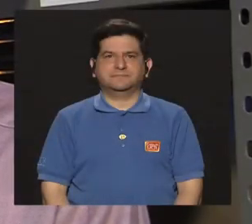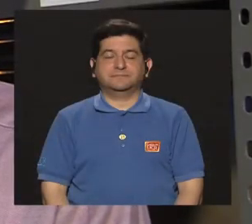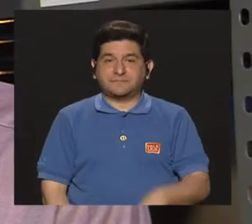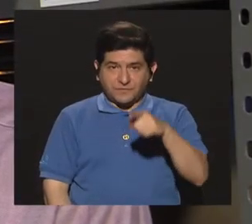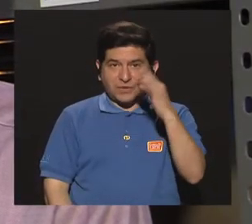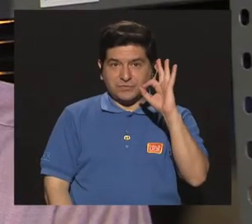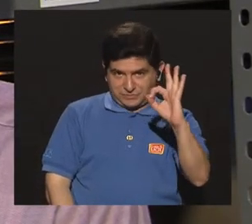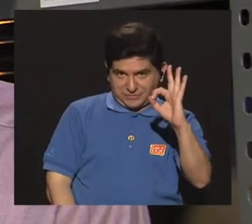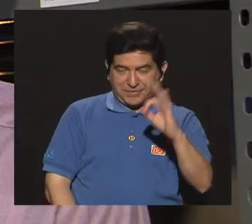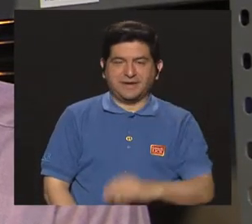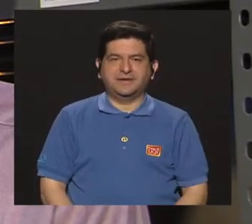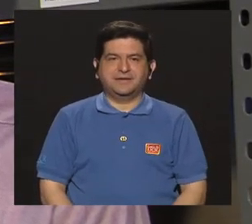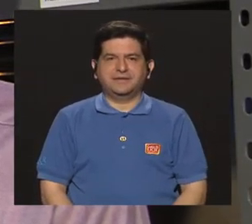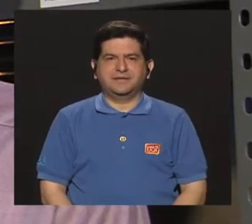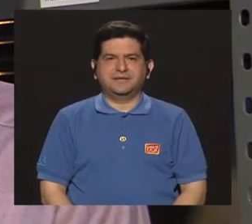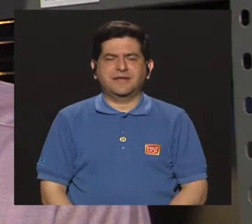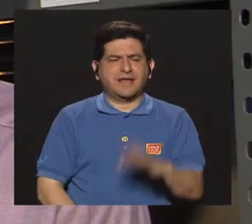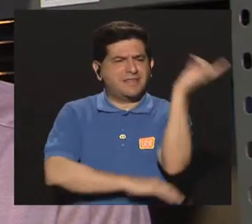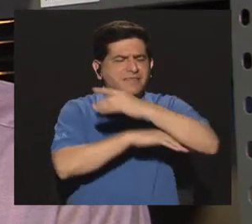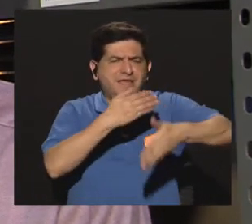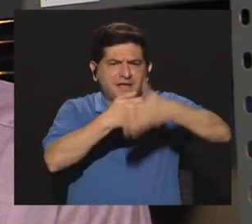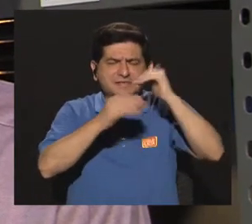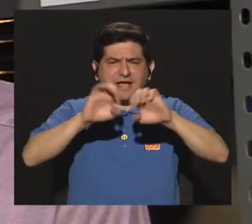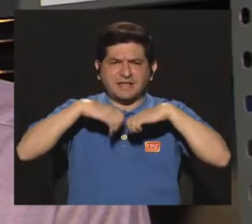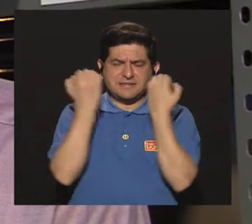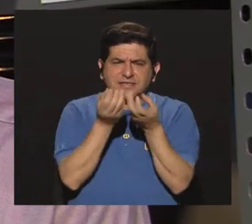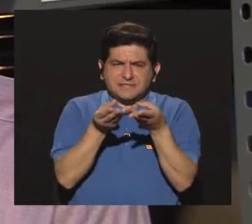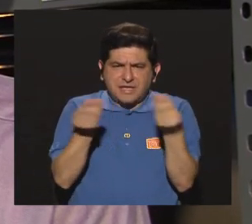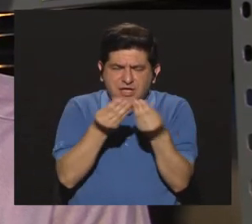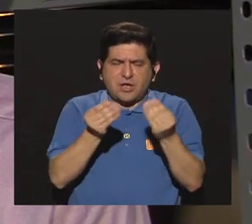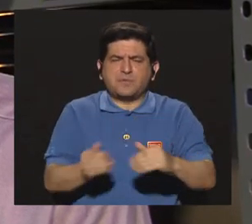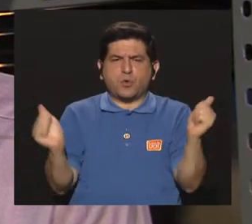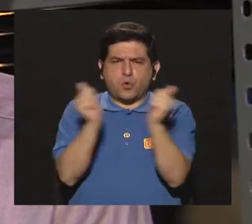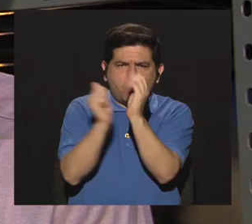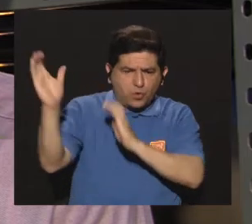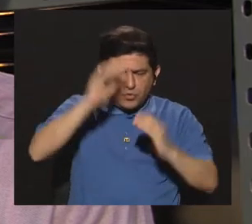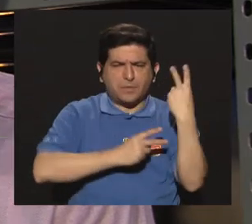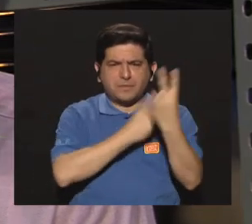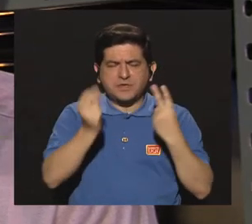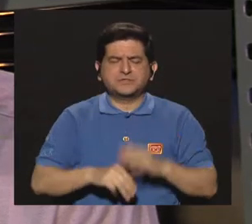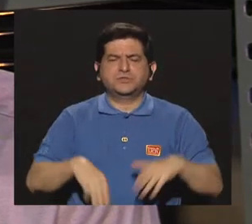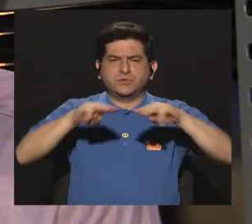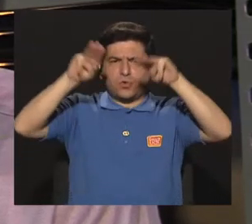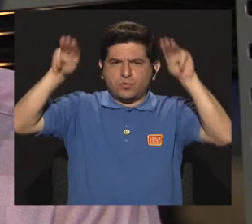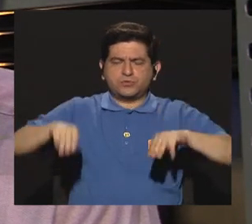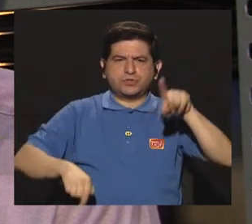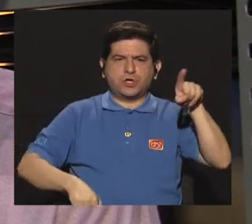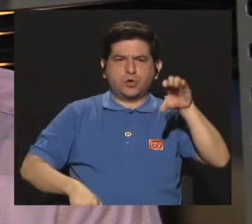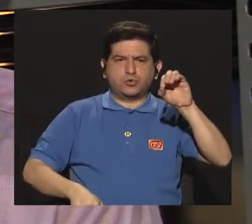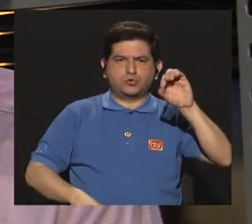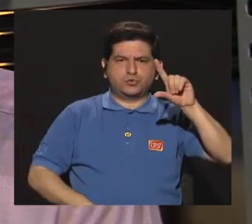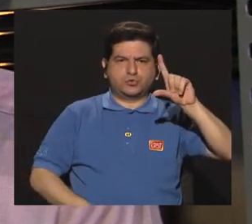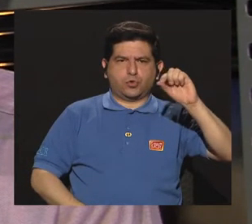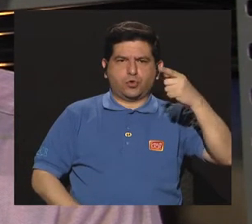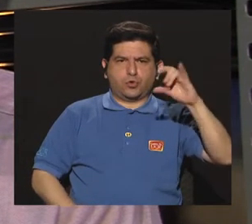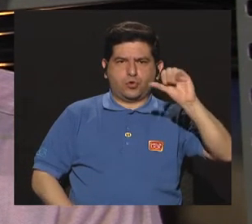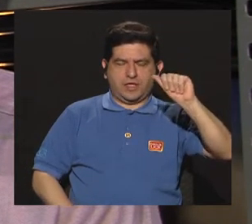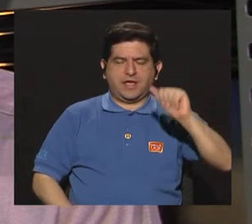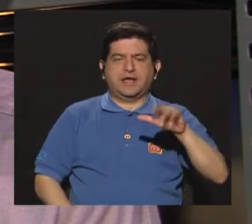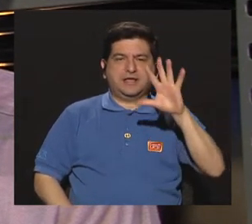qué tal cómo están hace unos días el equipo de producción de conciencia visitó el museo de zoología a